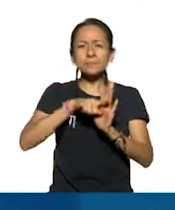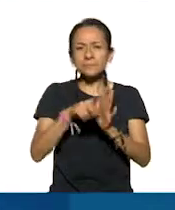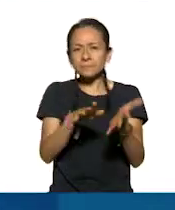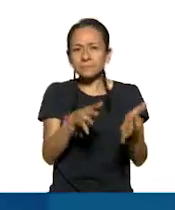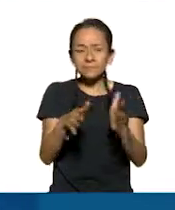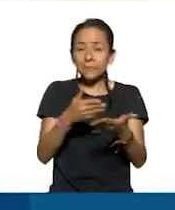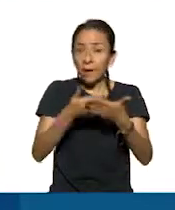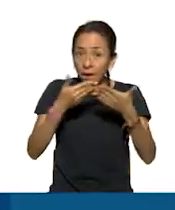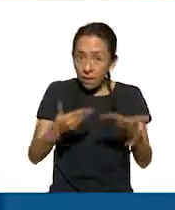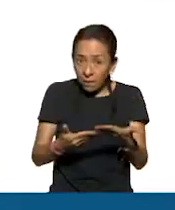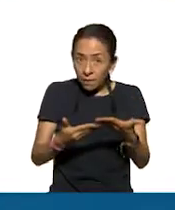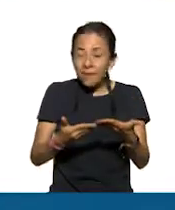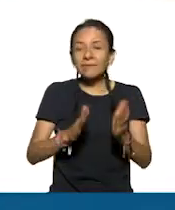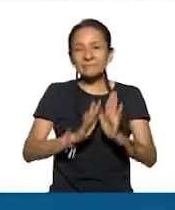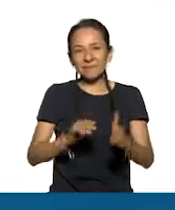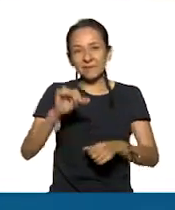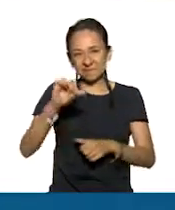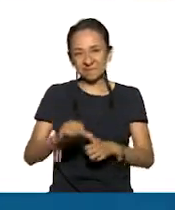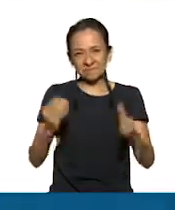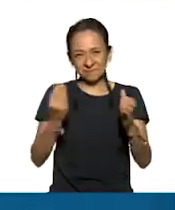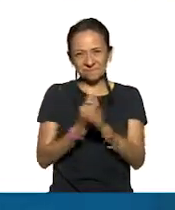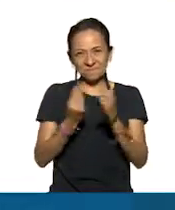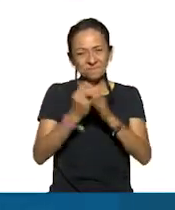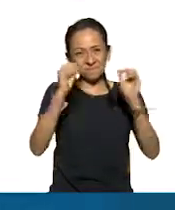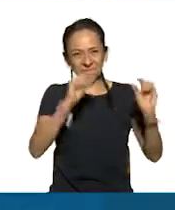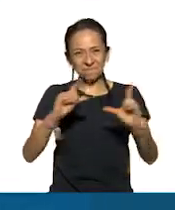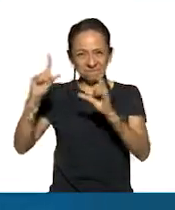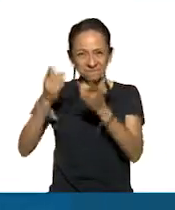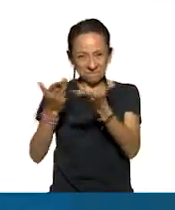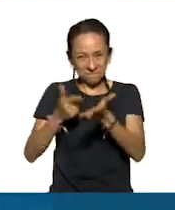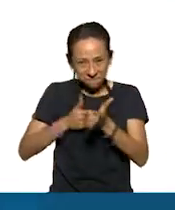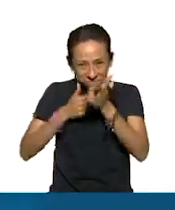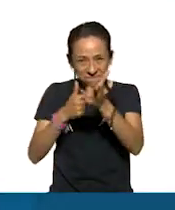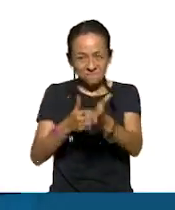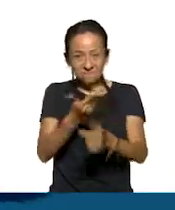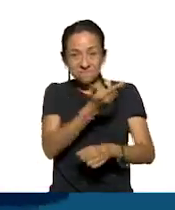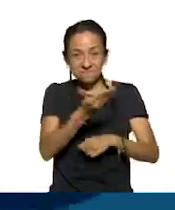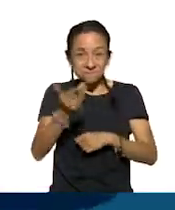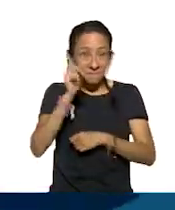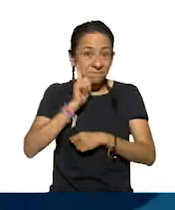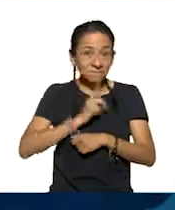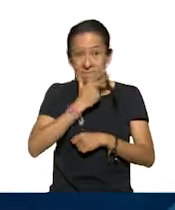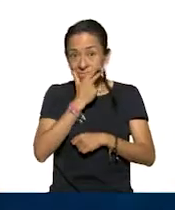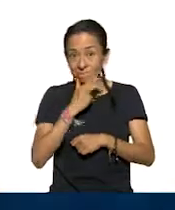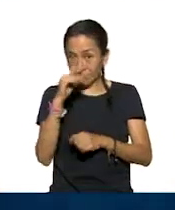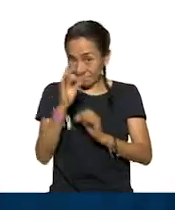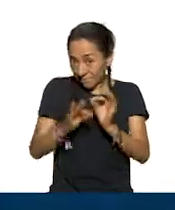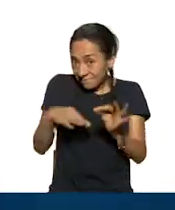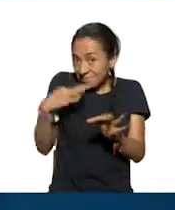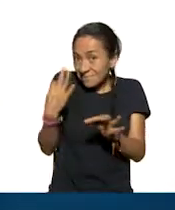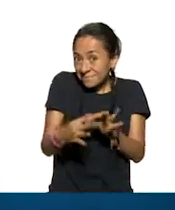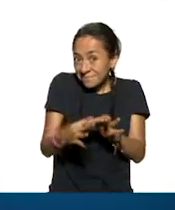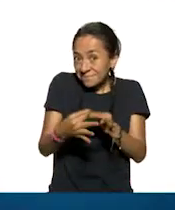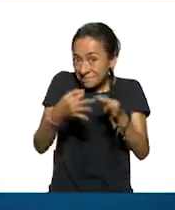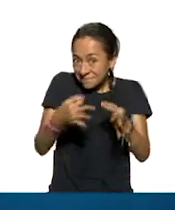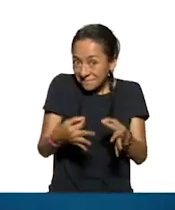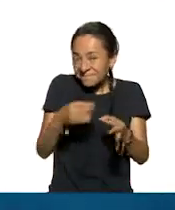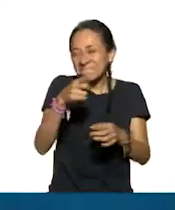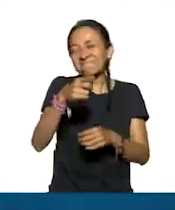es momento de seguir con el programa de hoy. ¿Listas? ¿Listos?